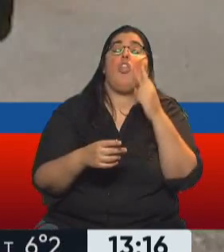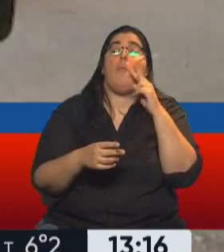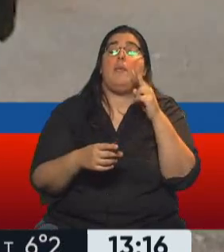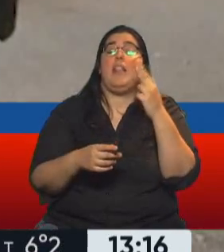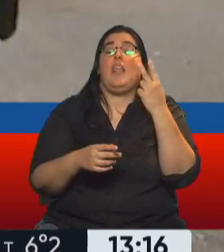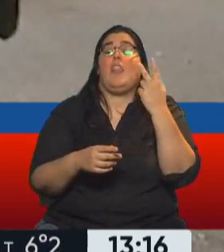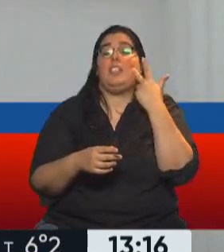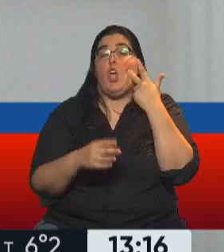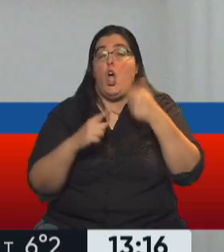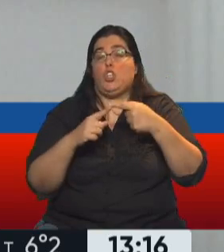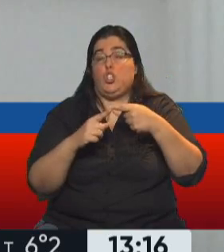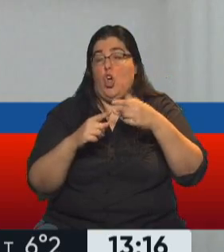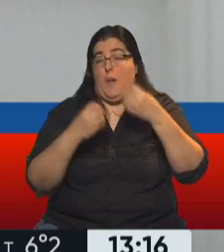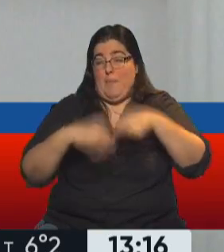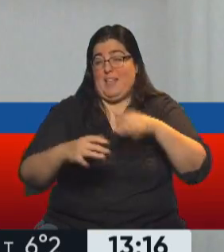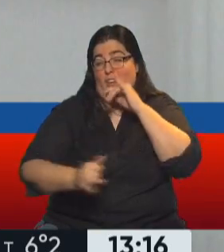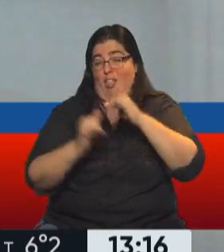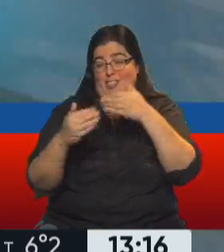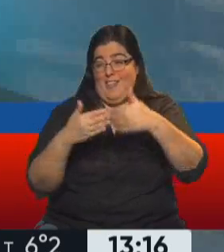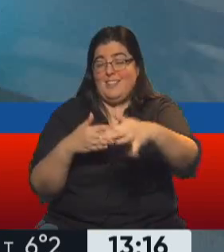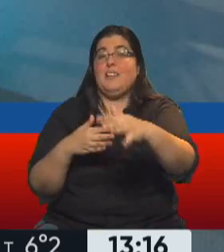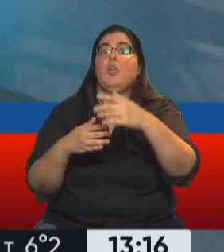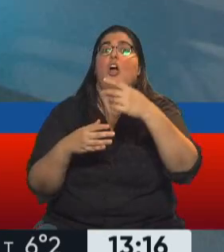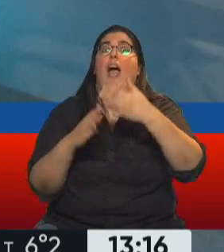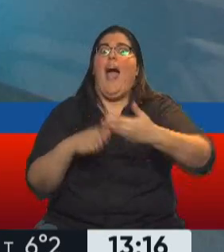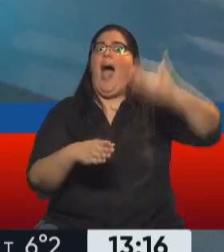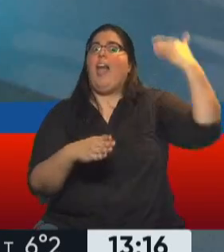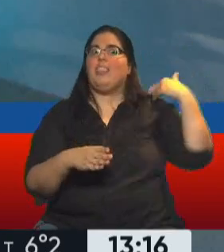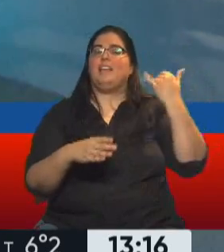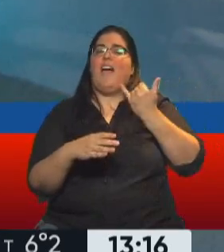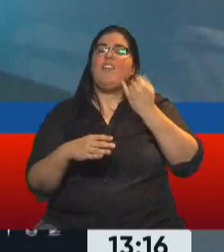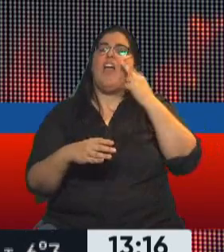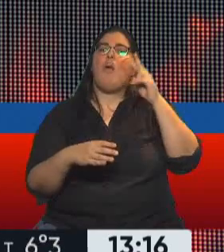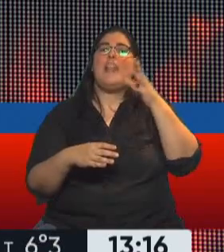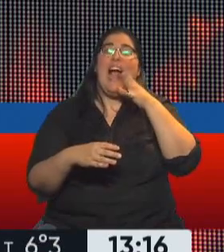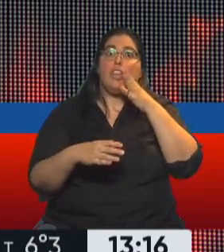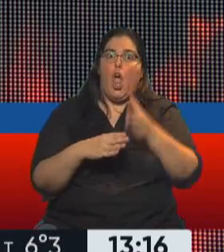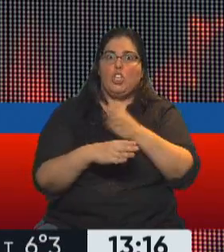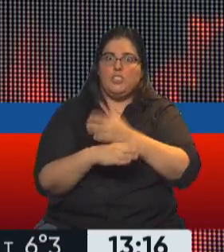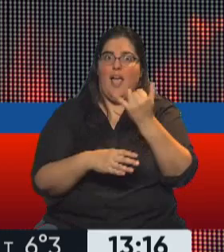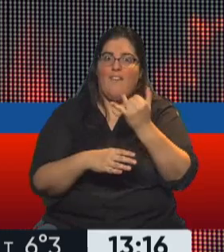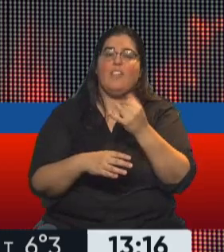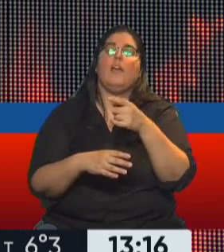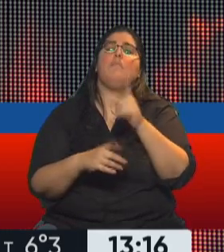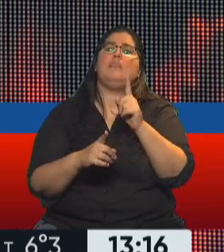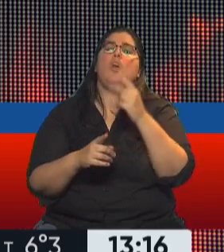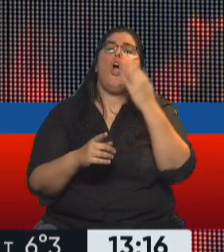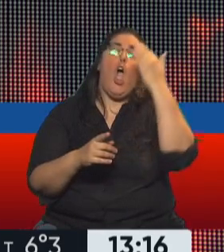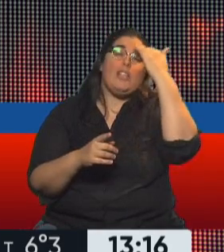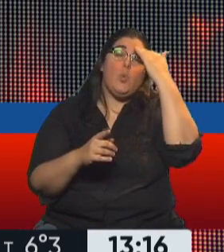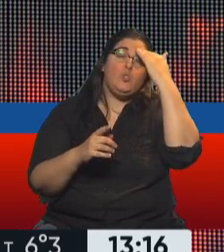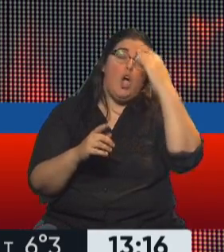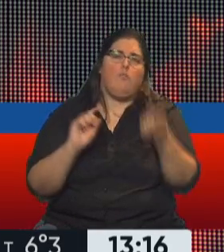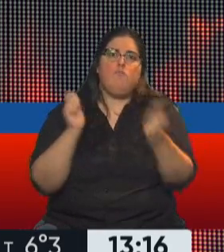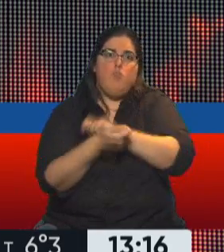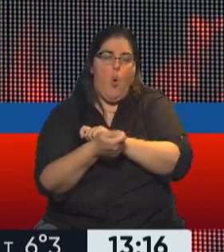con la cronología en el 2018, tenemos el 2014. El 2014 se avanzó con una reforma constitucional que permitió la reelección indefinida